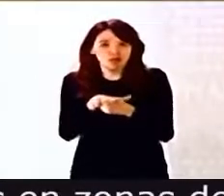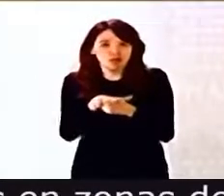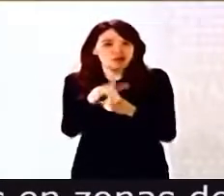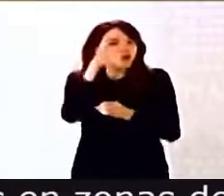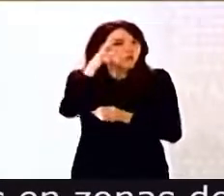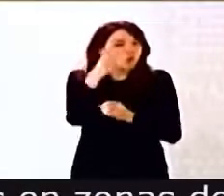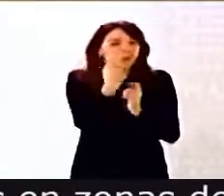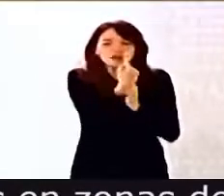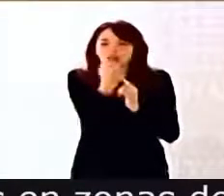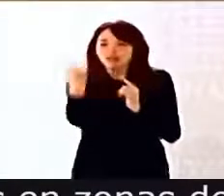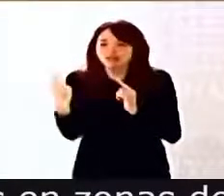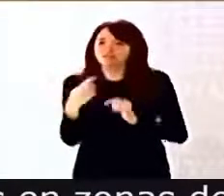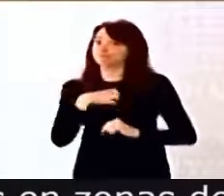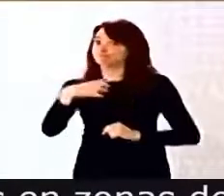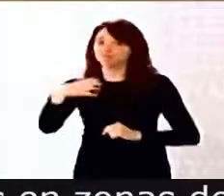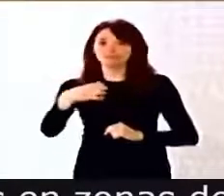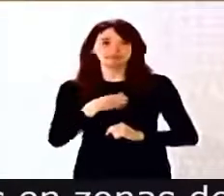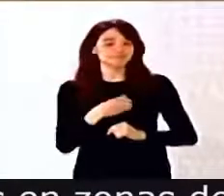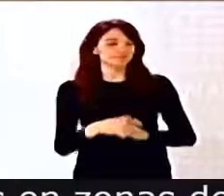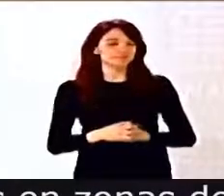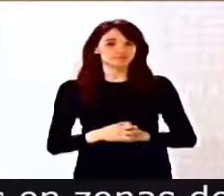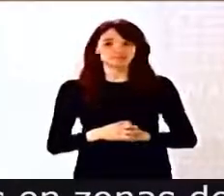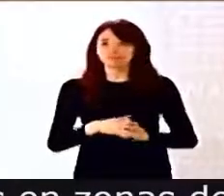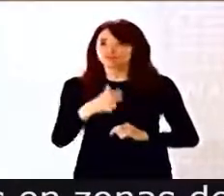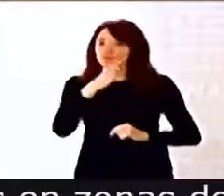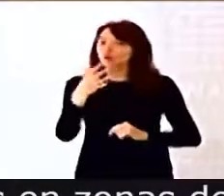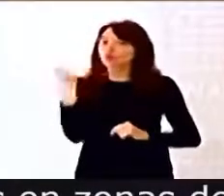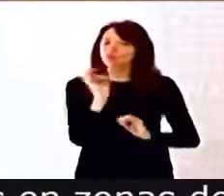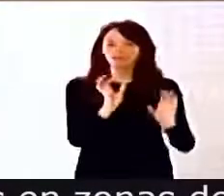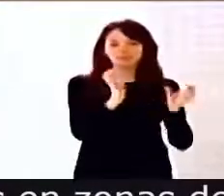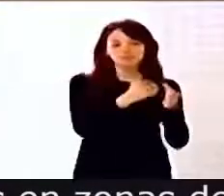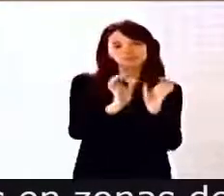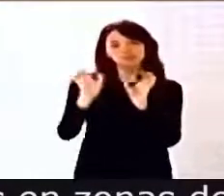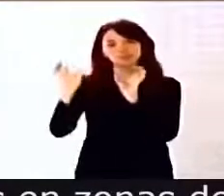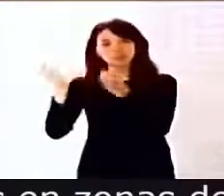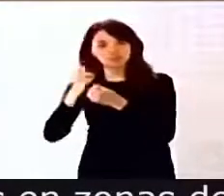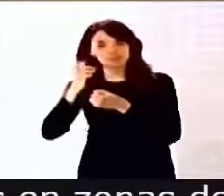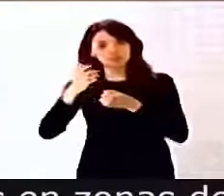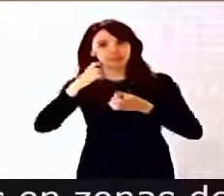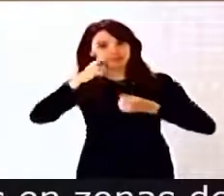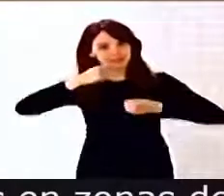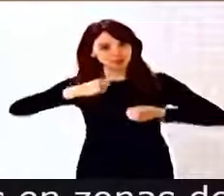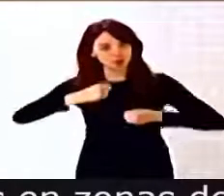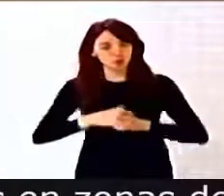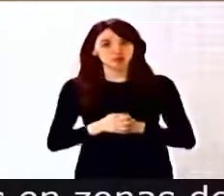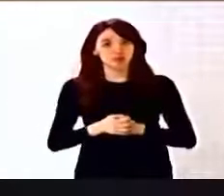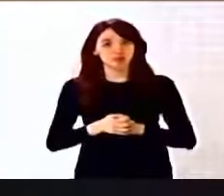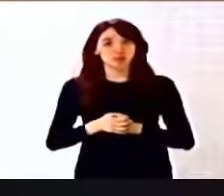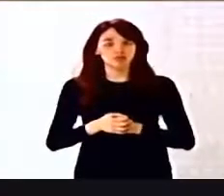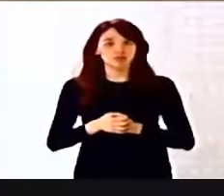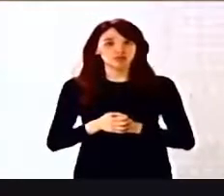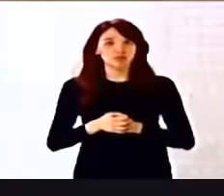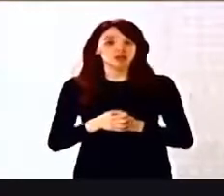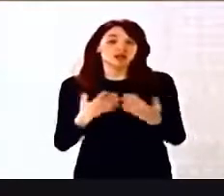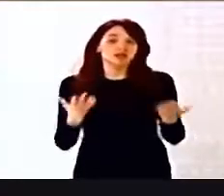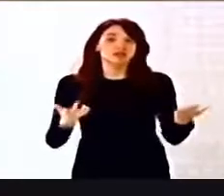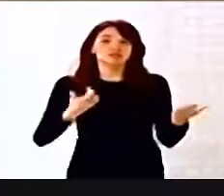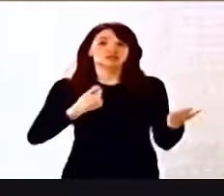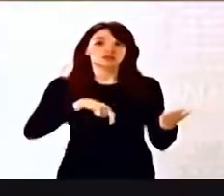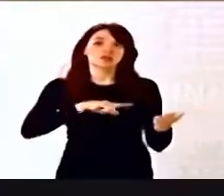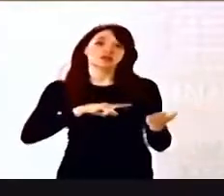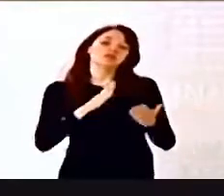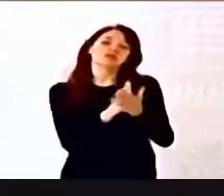municipio porque eso no es un ámbito geográfico sobre el que actuar. Por lo tanto, tenemos que hacer un